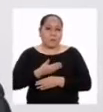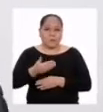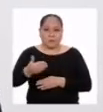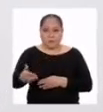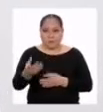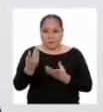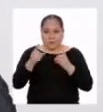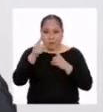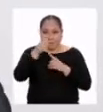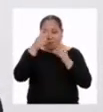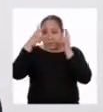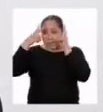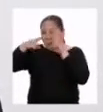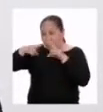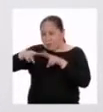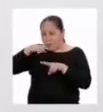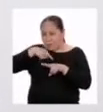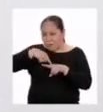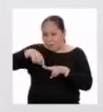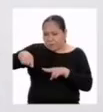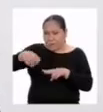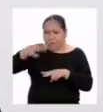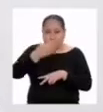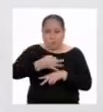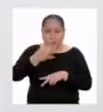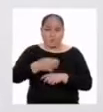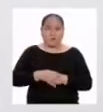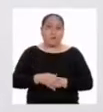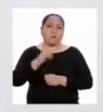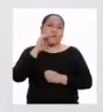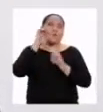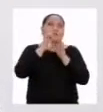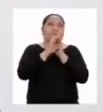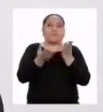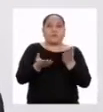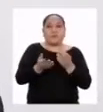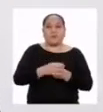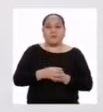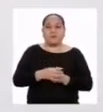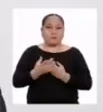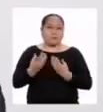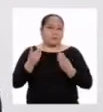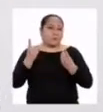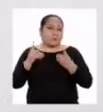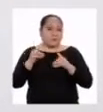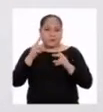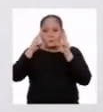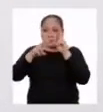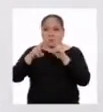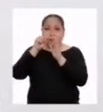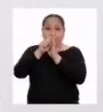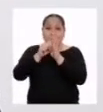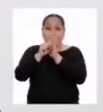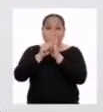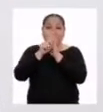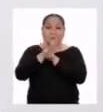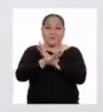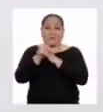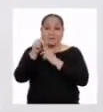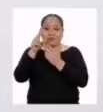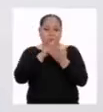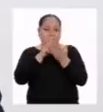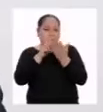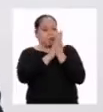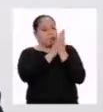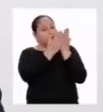cuando observas algo en la realidad, por ejemplo, o cuando ves una película,